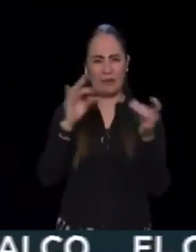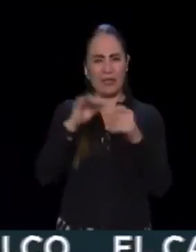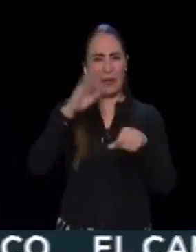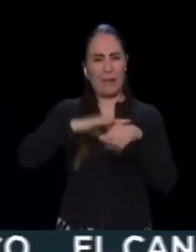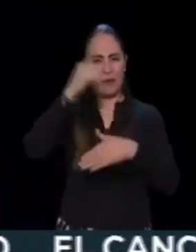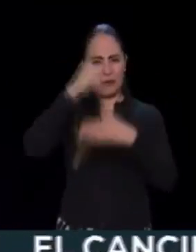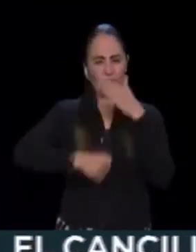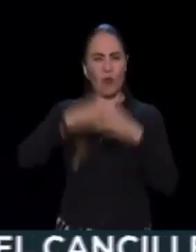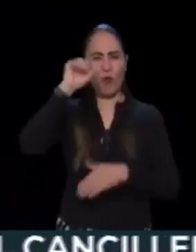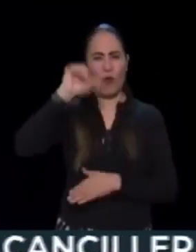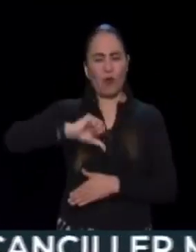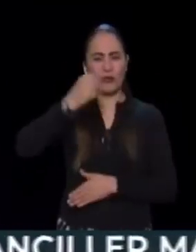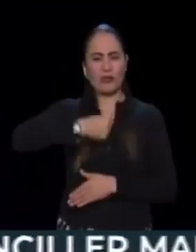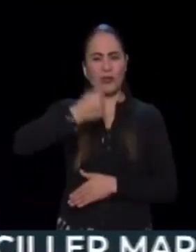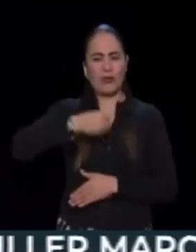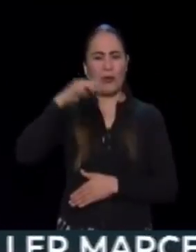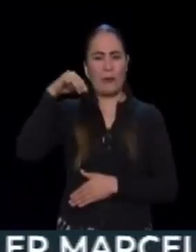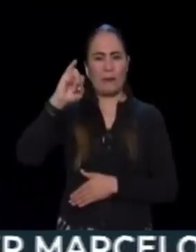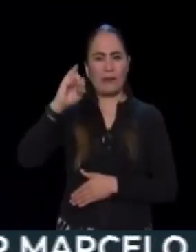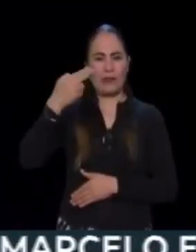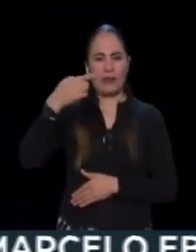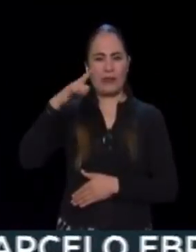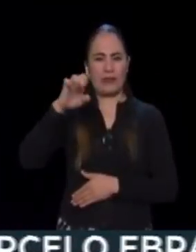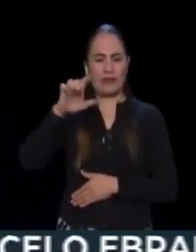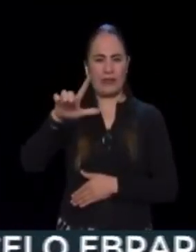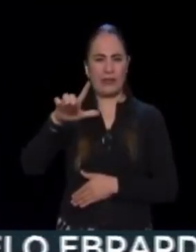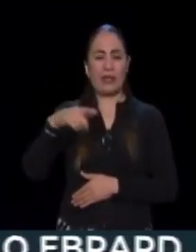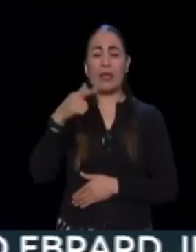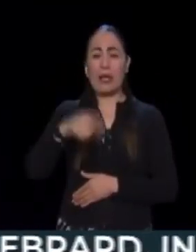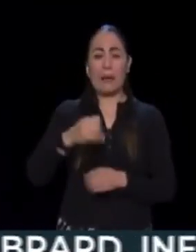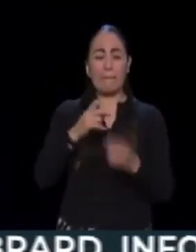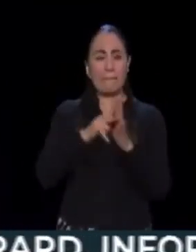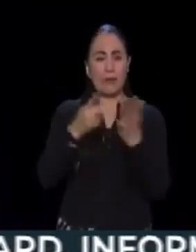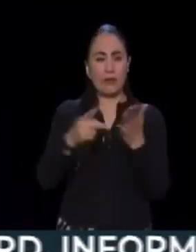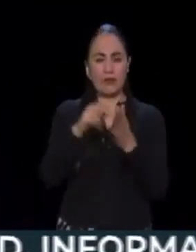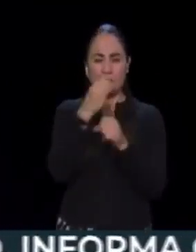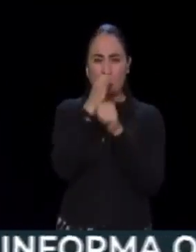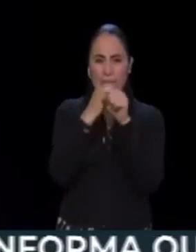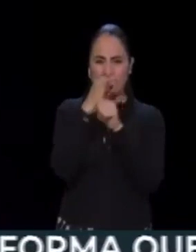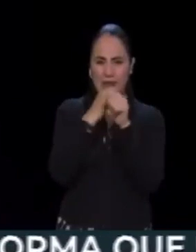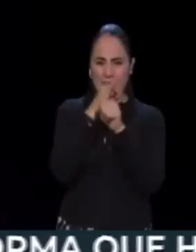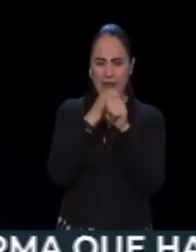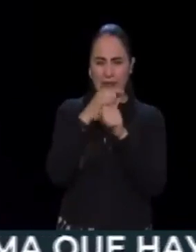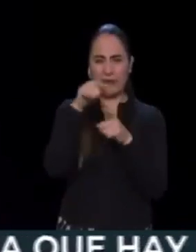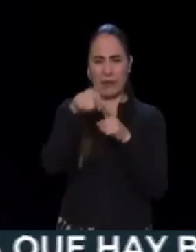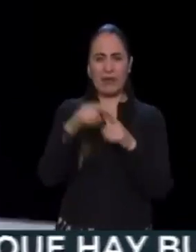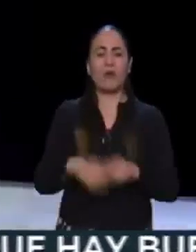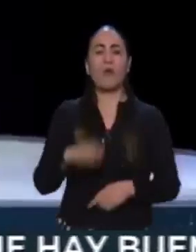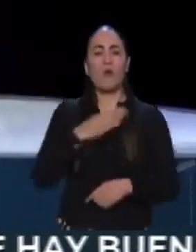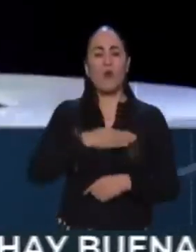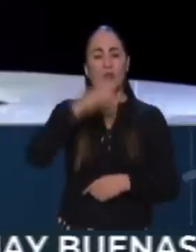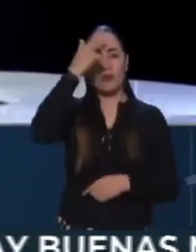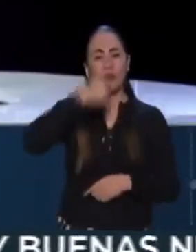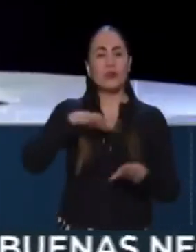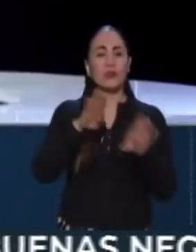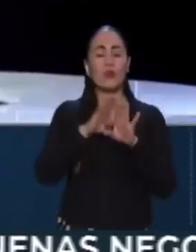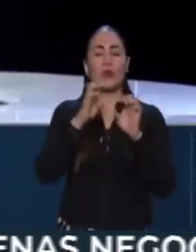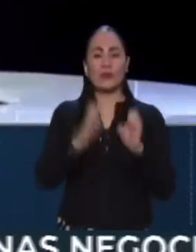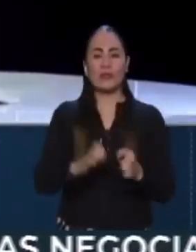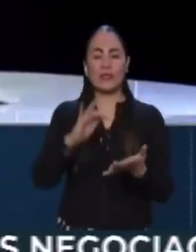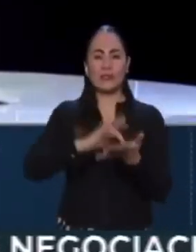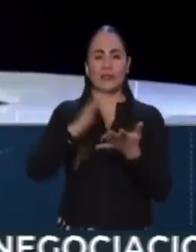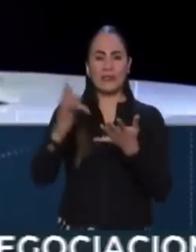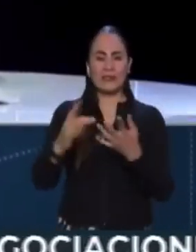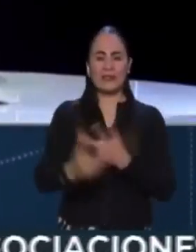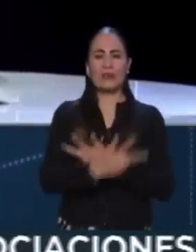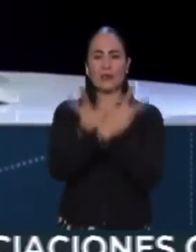gusto a Miguel Vadillo. Él es periodista de investigación, es director de Contralínea. Miguel, muy buenas noches, ¿cómo estás? Gracias por